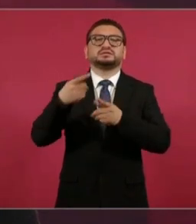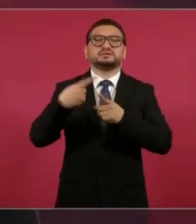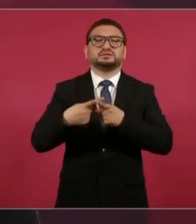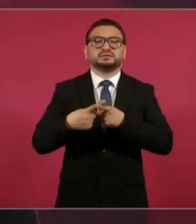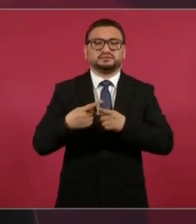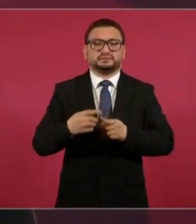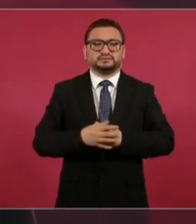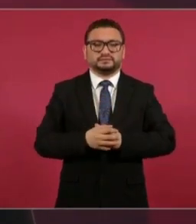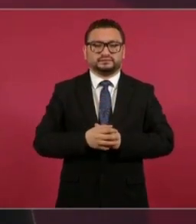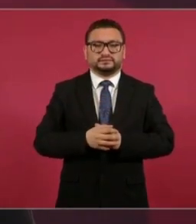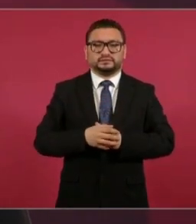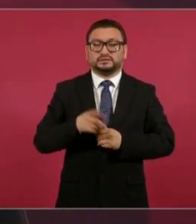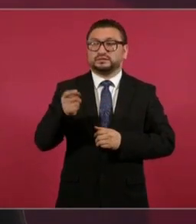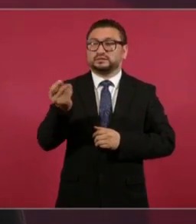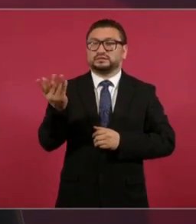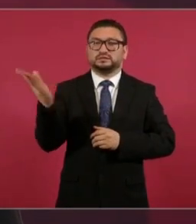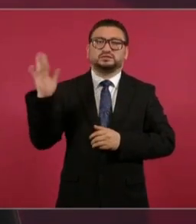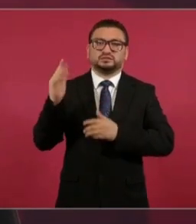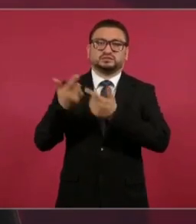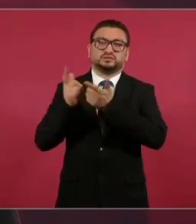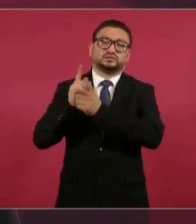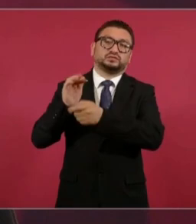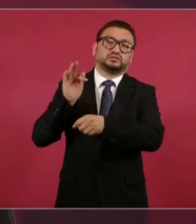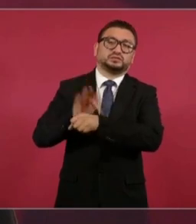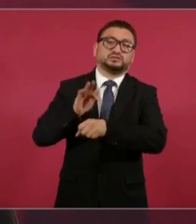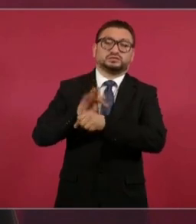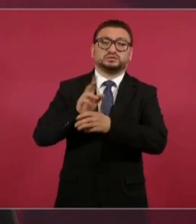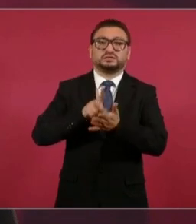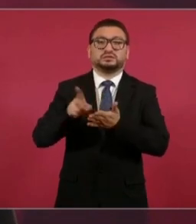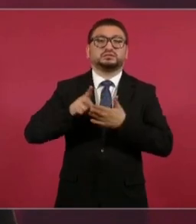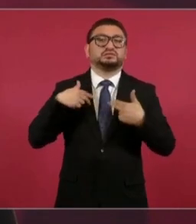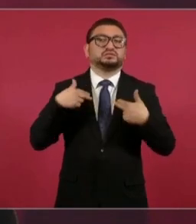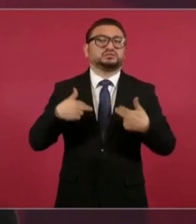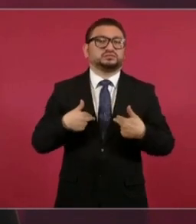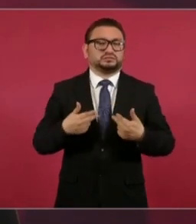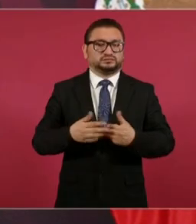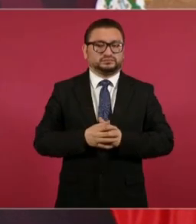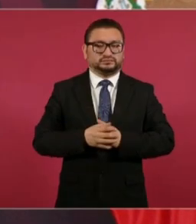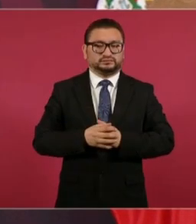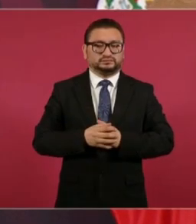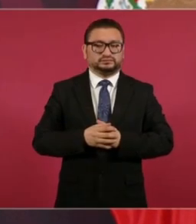promovida por Defensores supuestos de Derechos